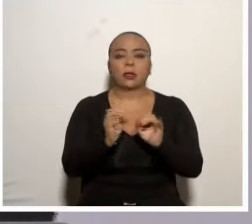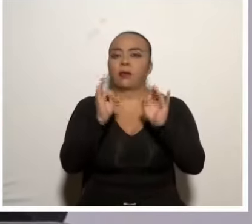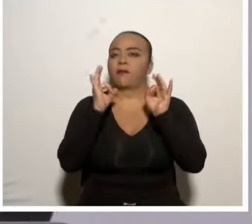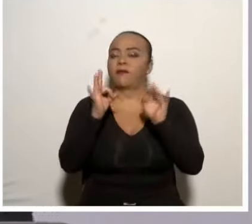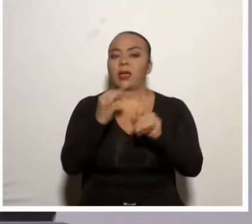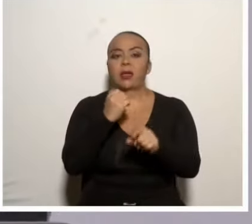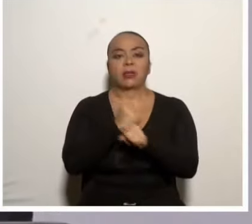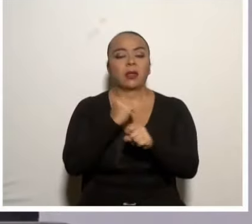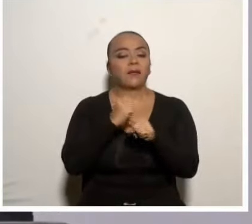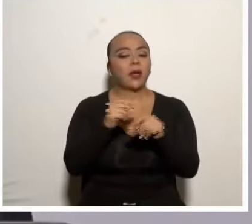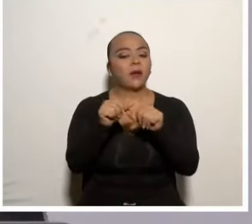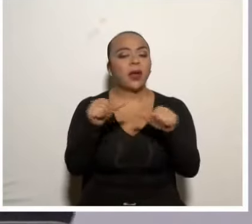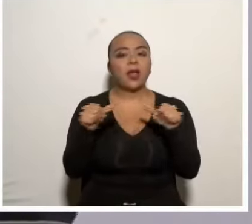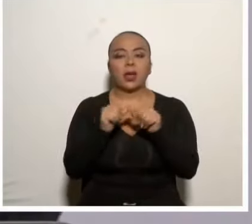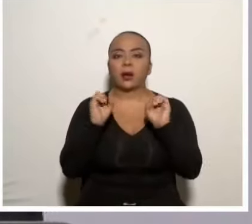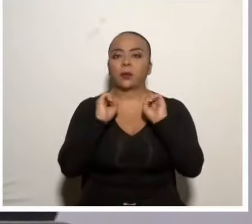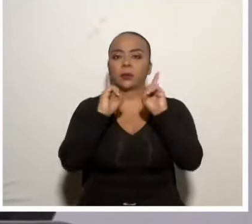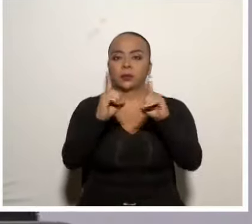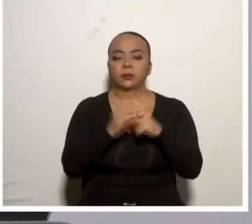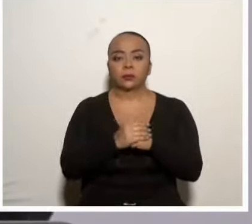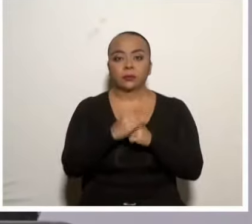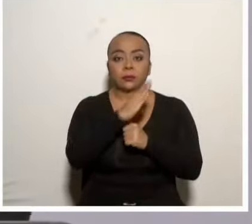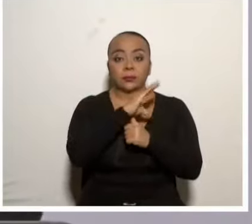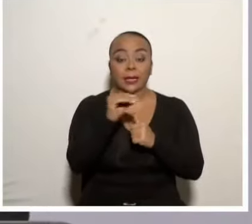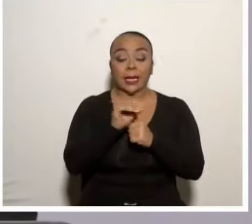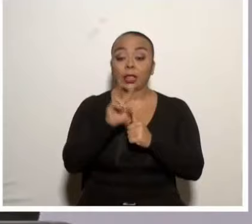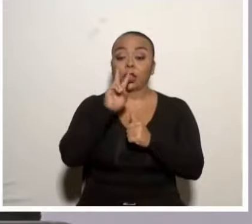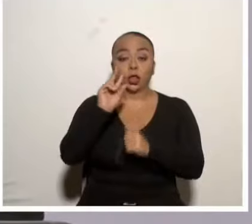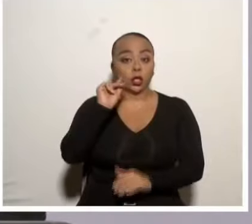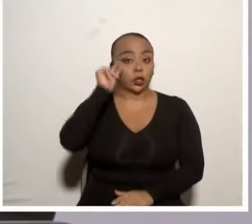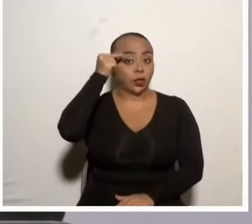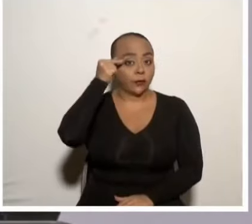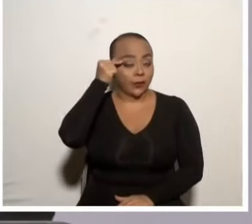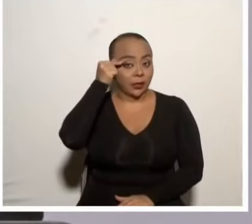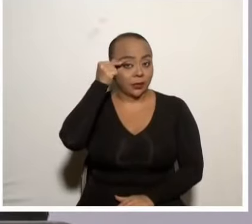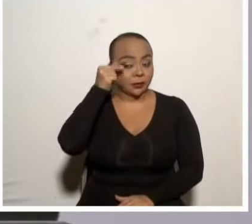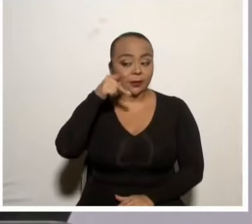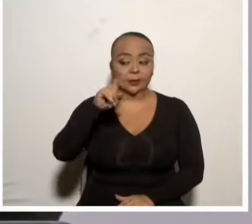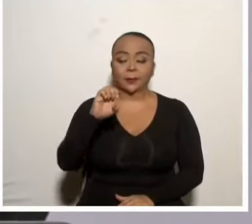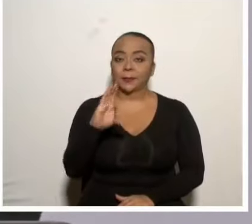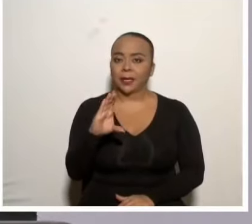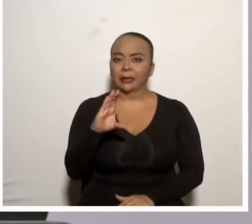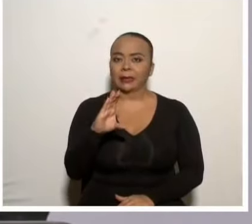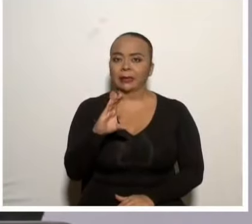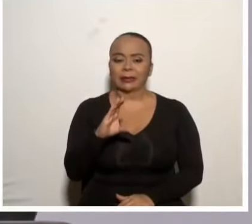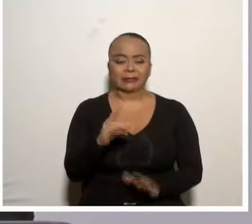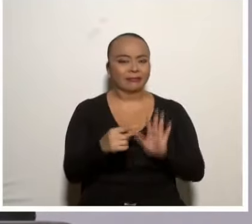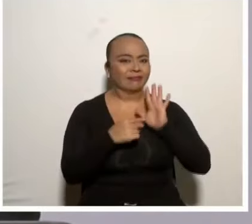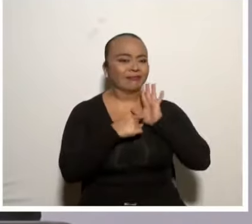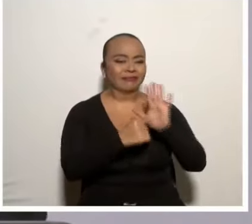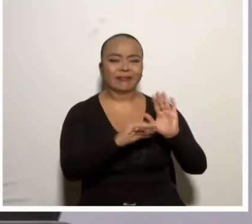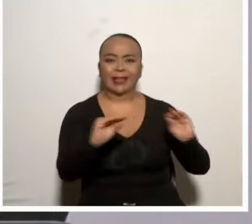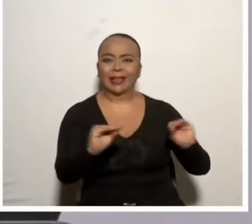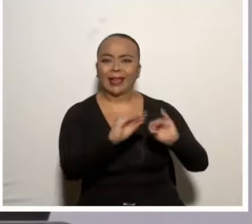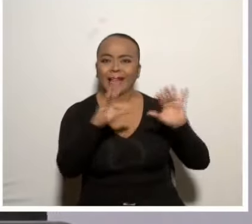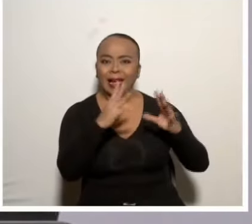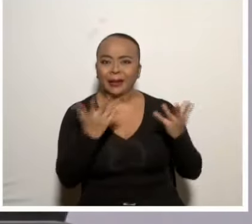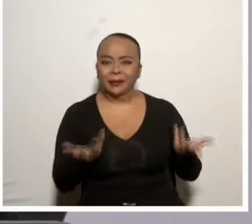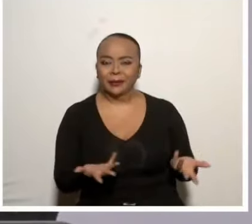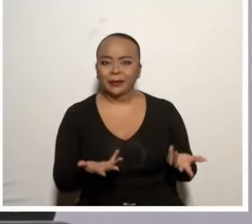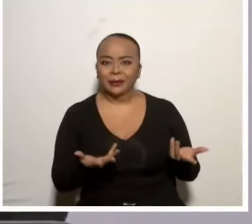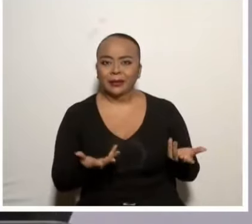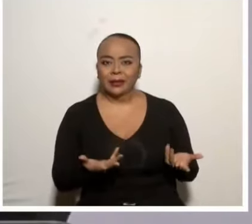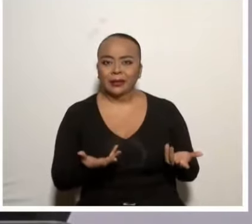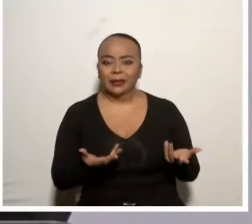el trabajo en el ámbito de la educación. Y en estas 2 administraciones del PAC ha quedado al descubierto que ha